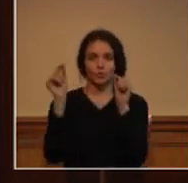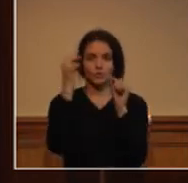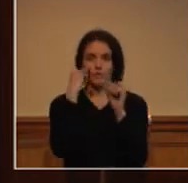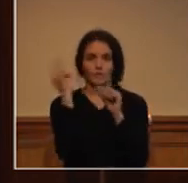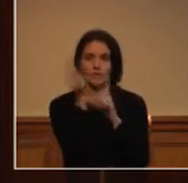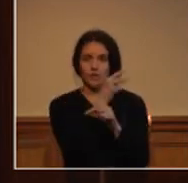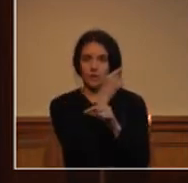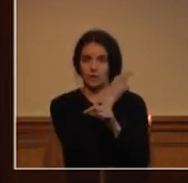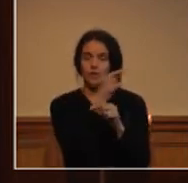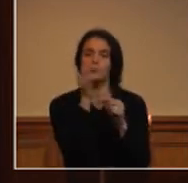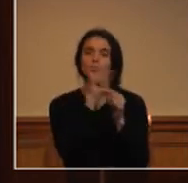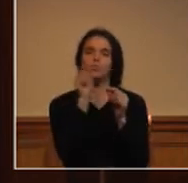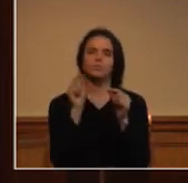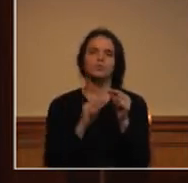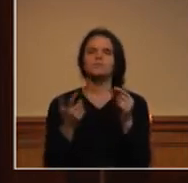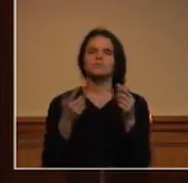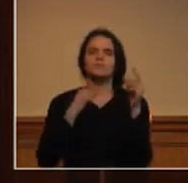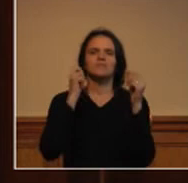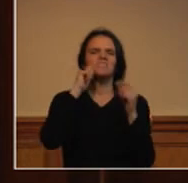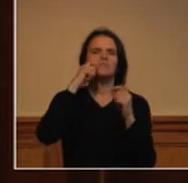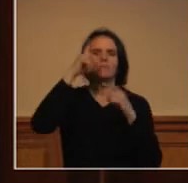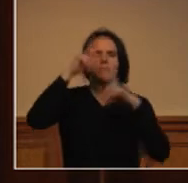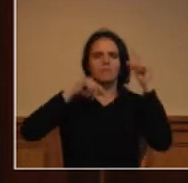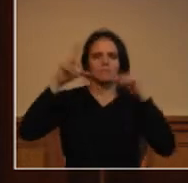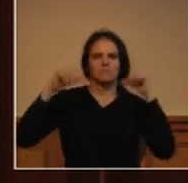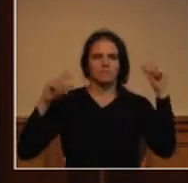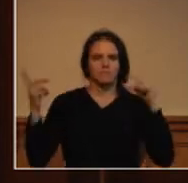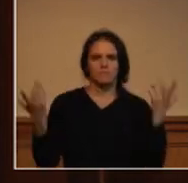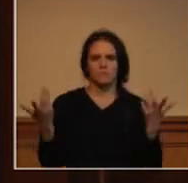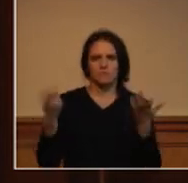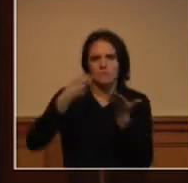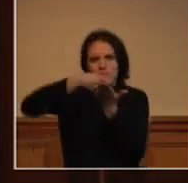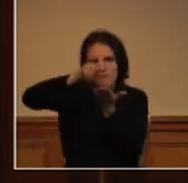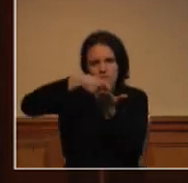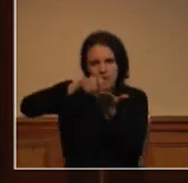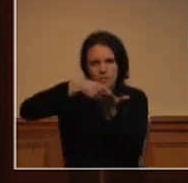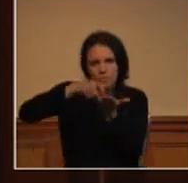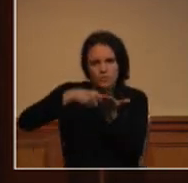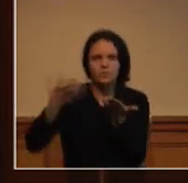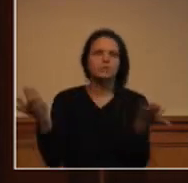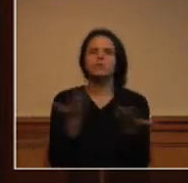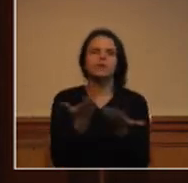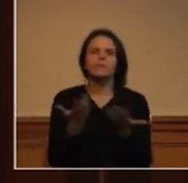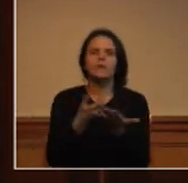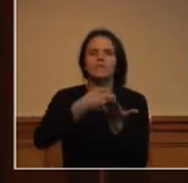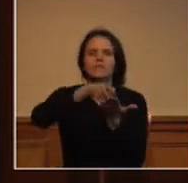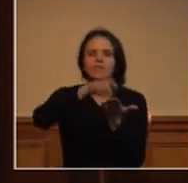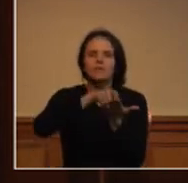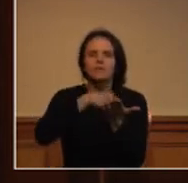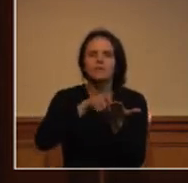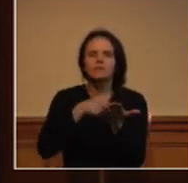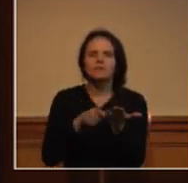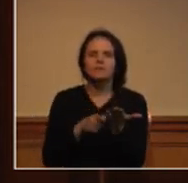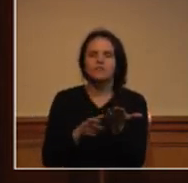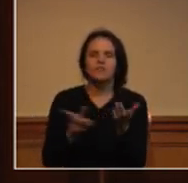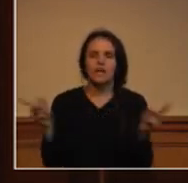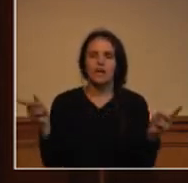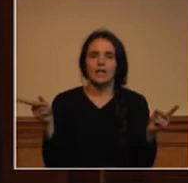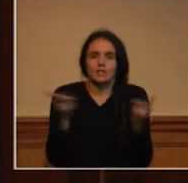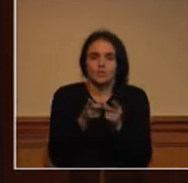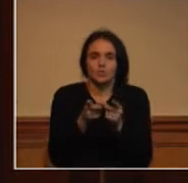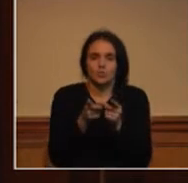ahí son mediciones. ¿Mediciones hechas con qué? Con una versión